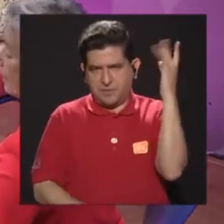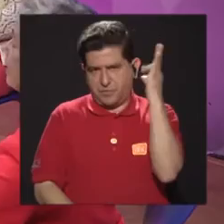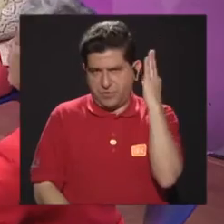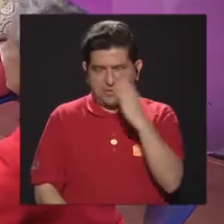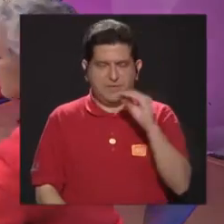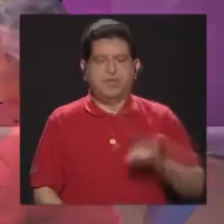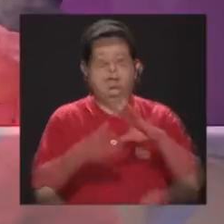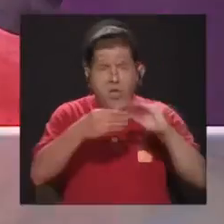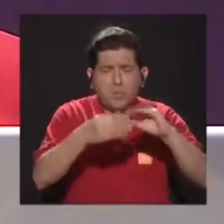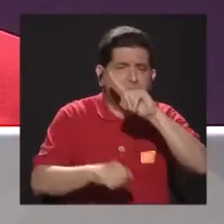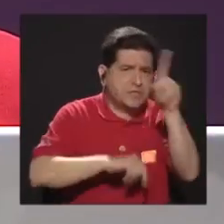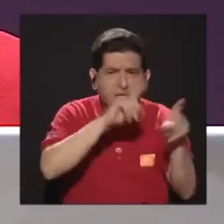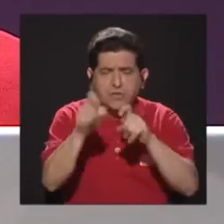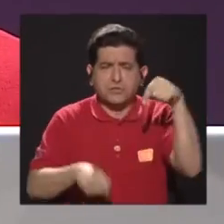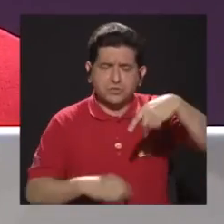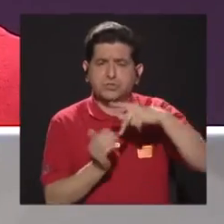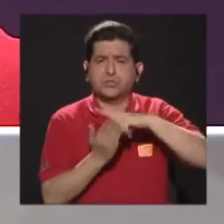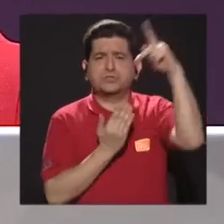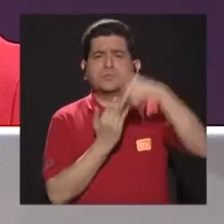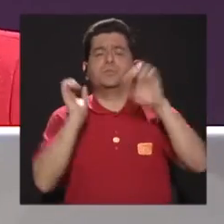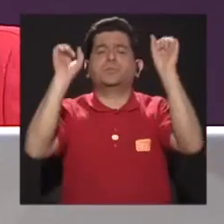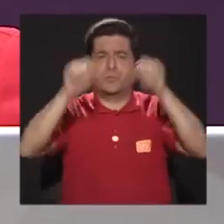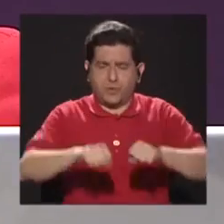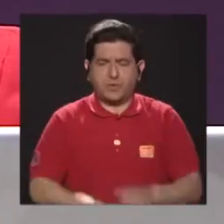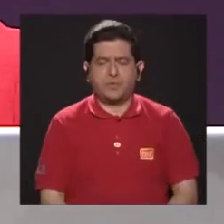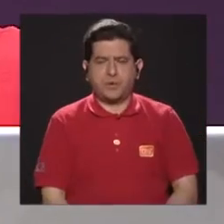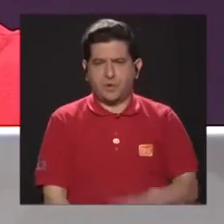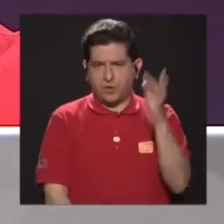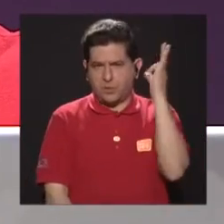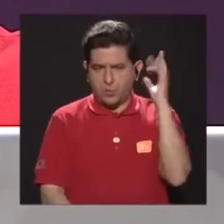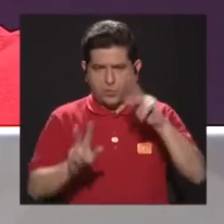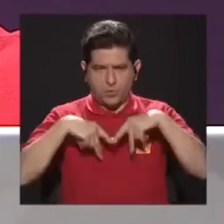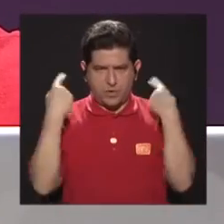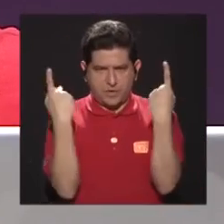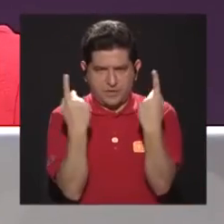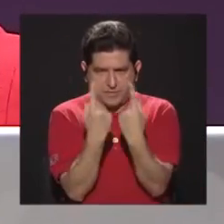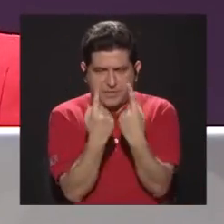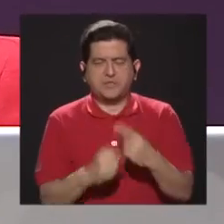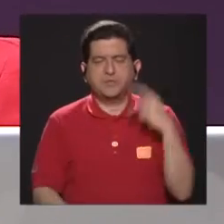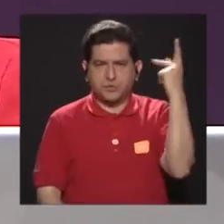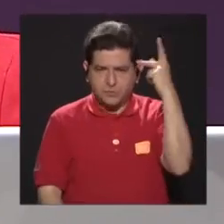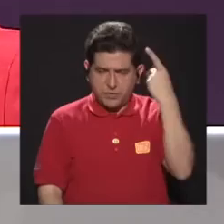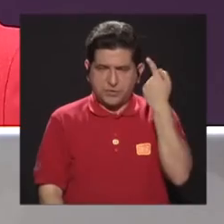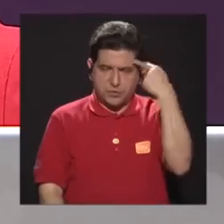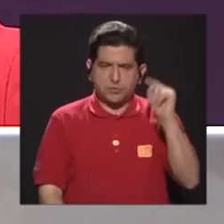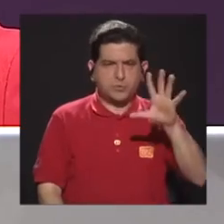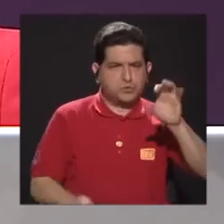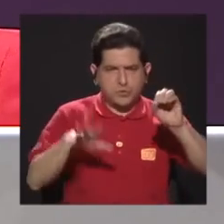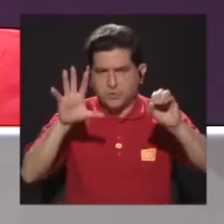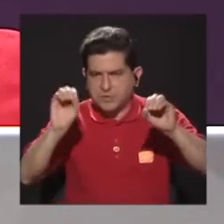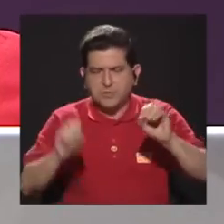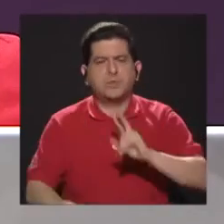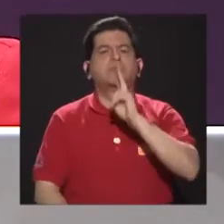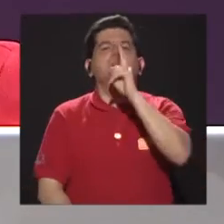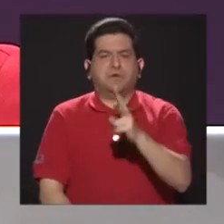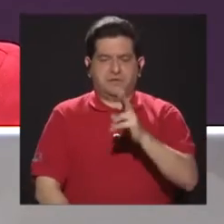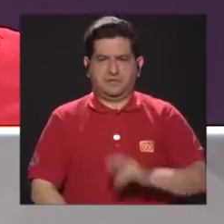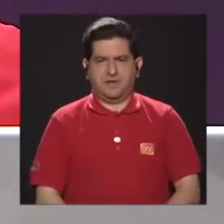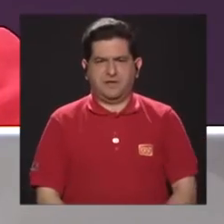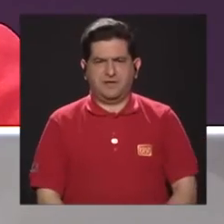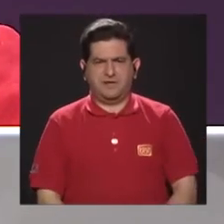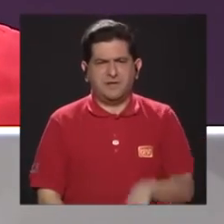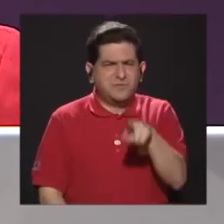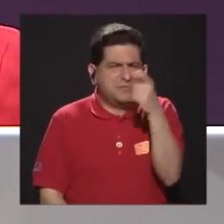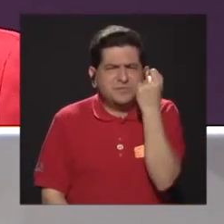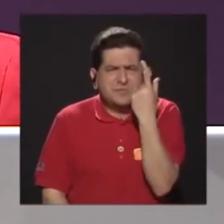Mujer de este canal. Mujeres de partidos políticos por la paridad real. ¿Qué